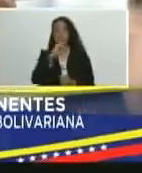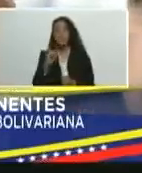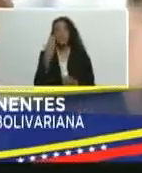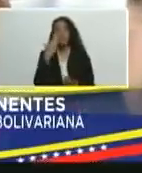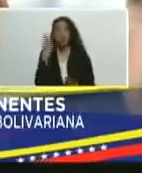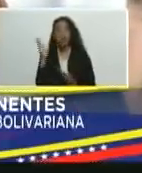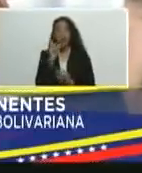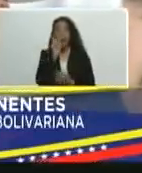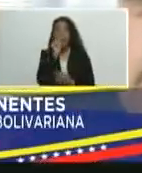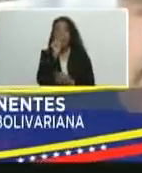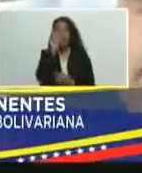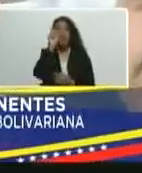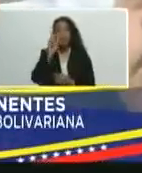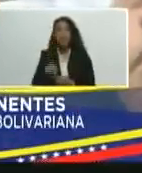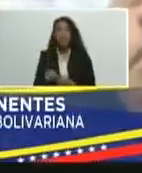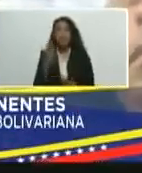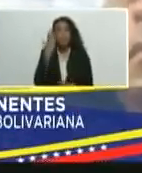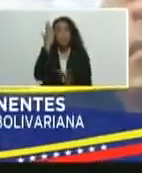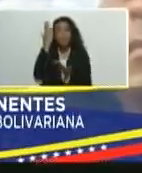quien también